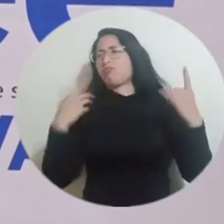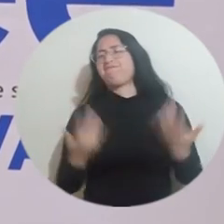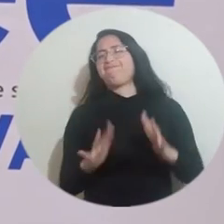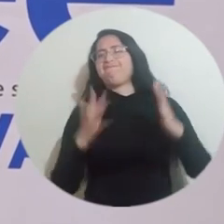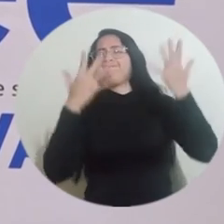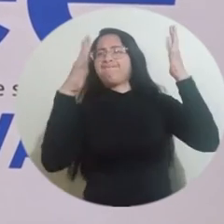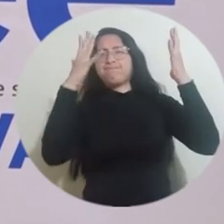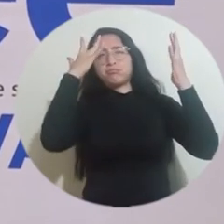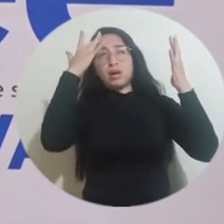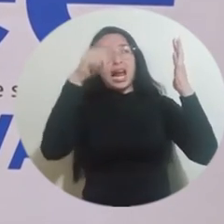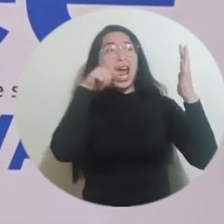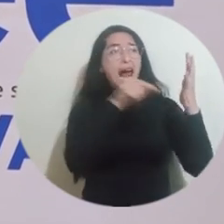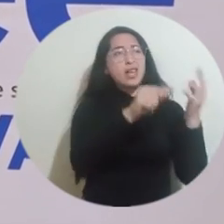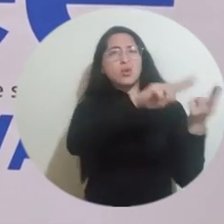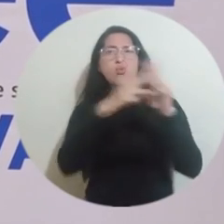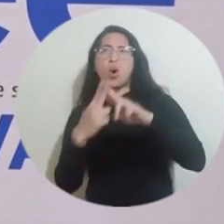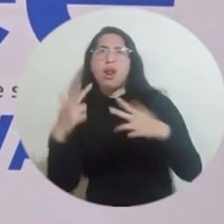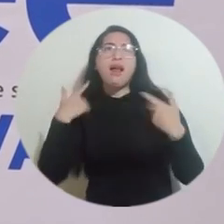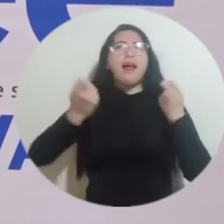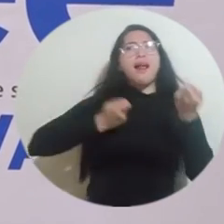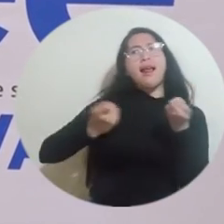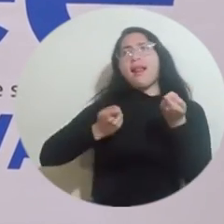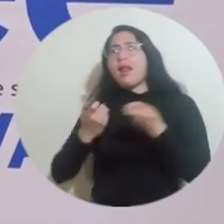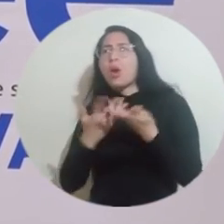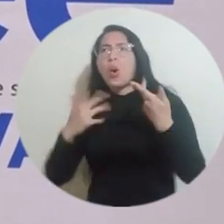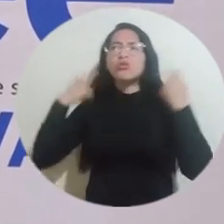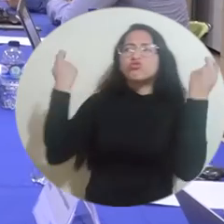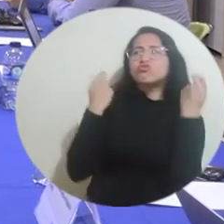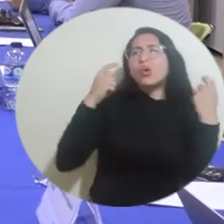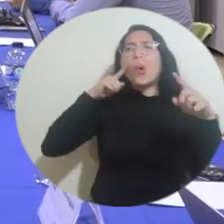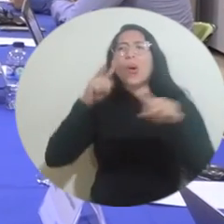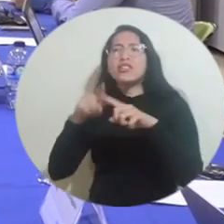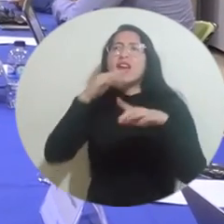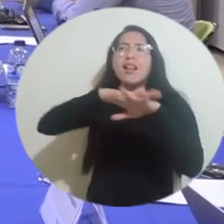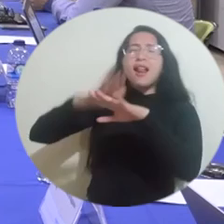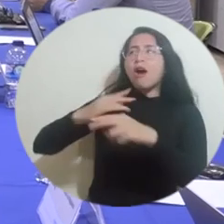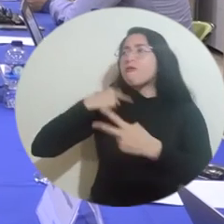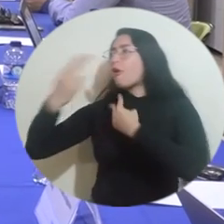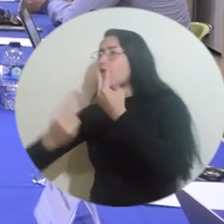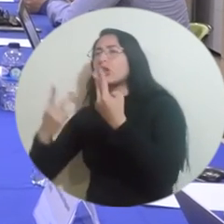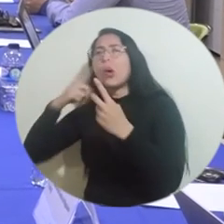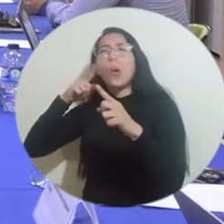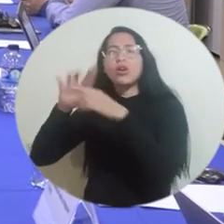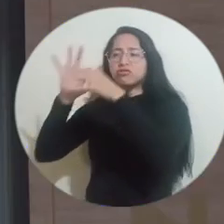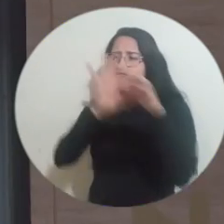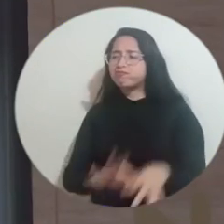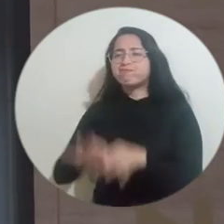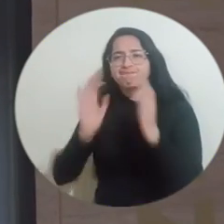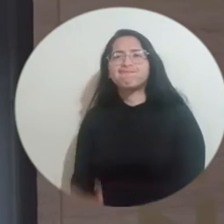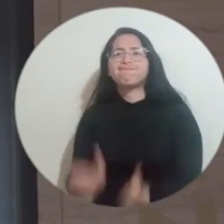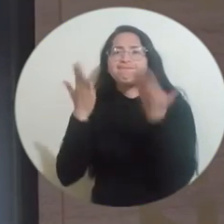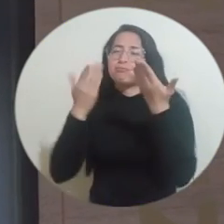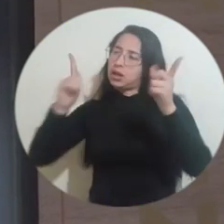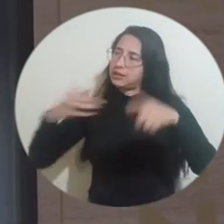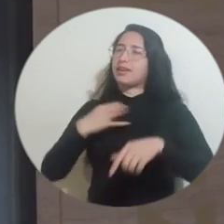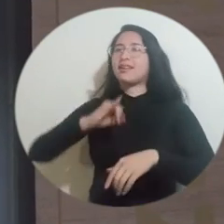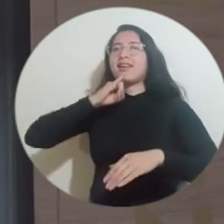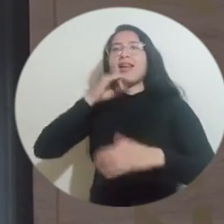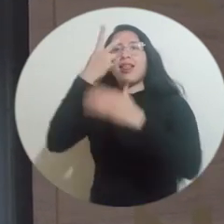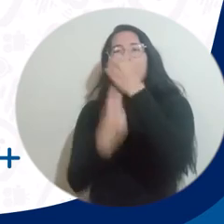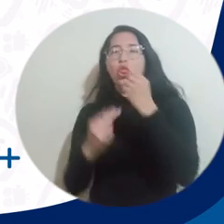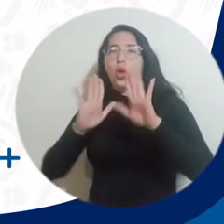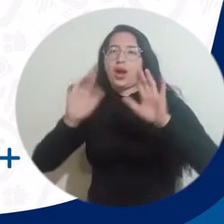constructor de muchas voces y autoridades que necesitan escucharse para que se consolide el bilingüismo en el